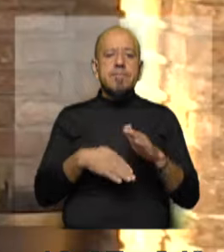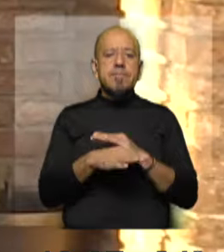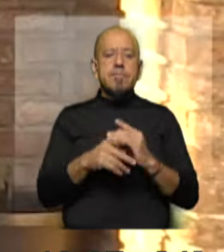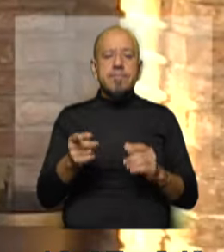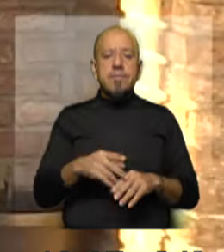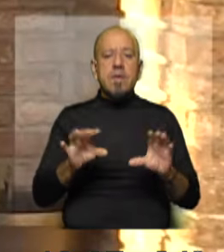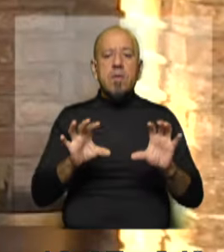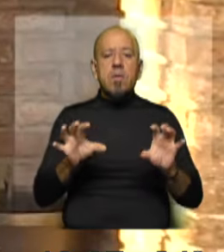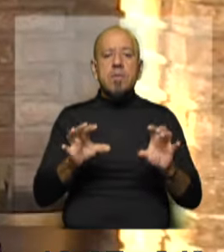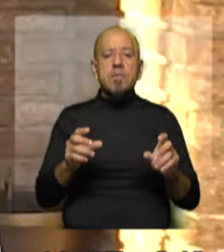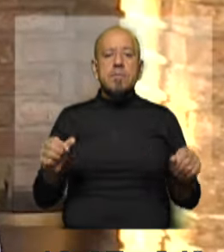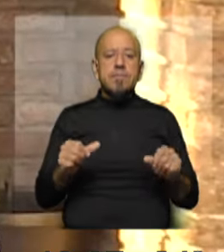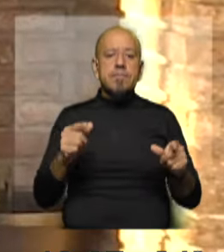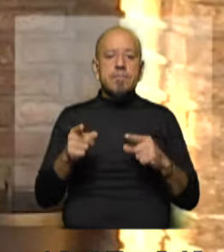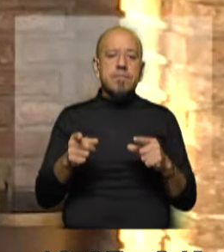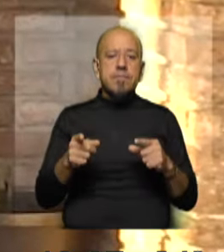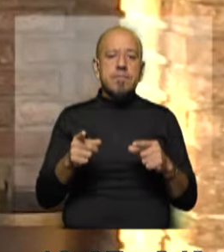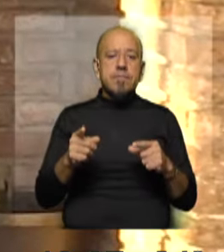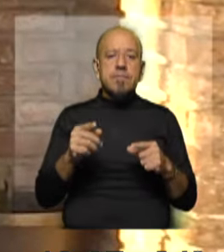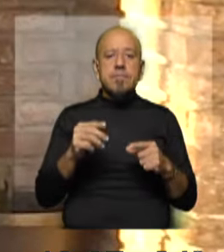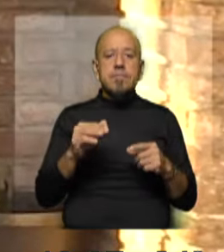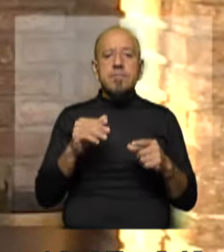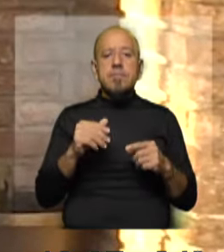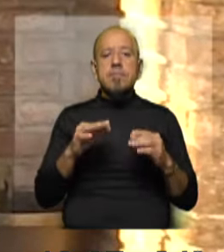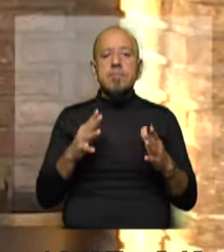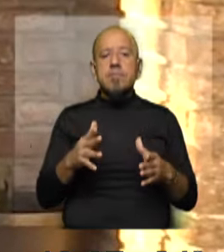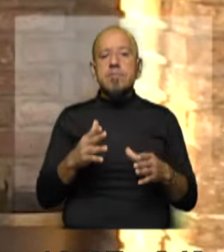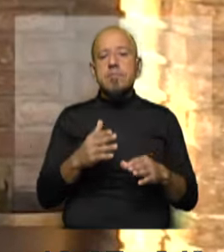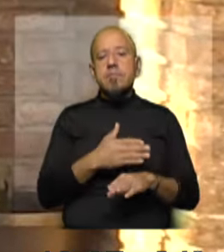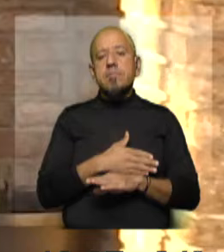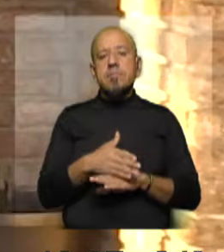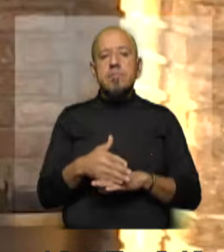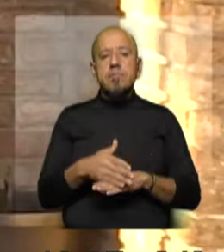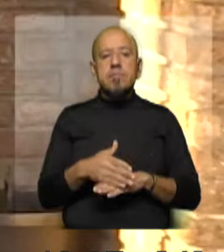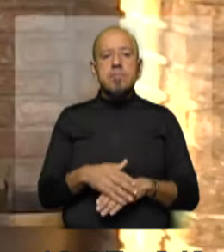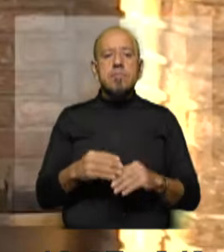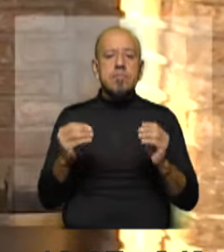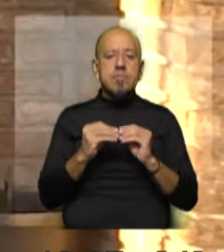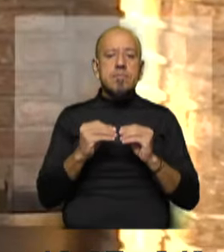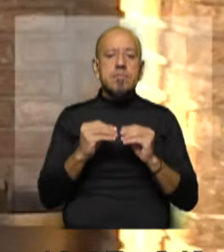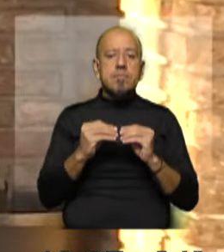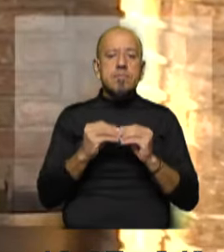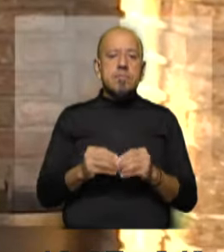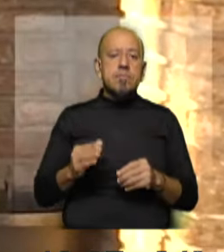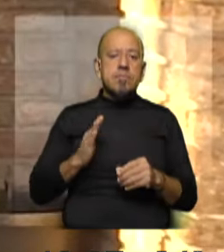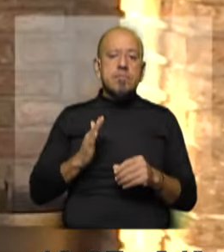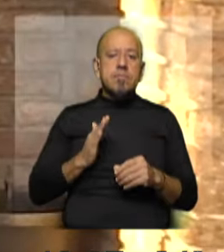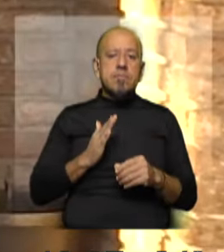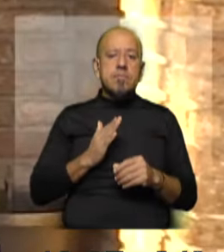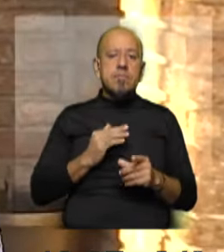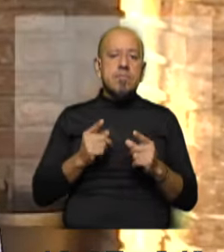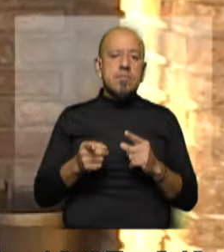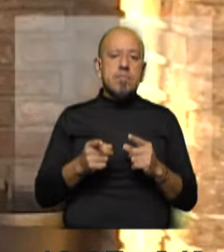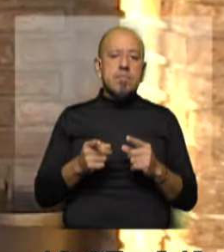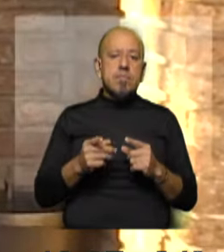obreros y bueno, se lleva a cabo este llamado luego de culminado el ingreso de las compañeras mujeres que habían sido excluidas por el solo hecho de ser